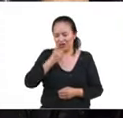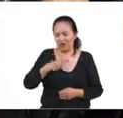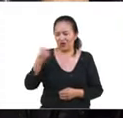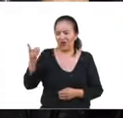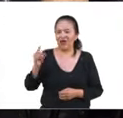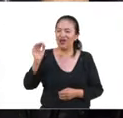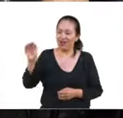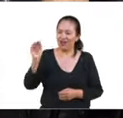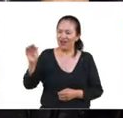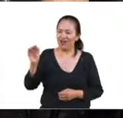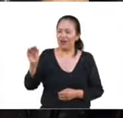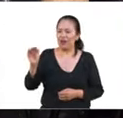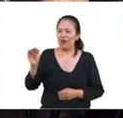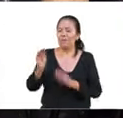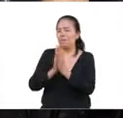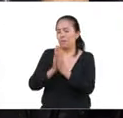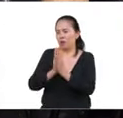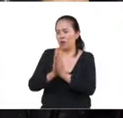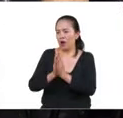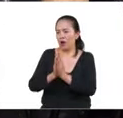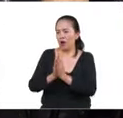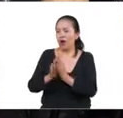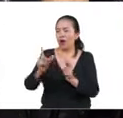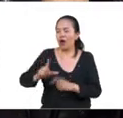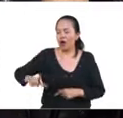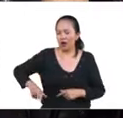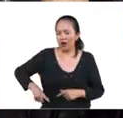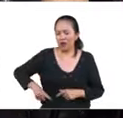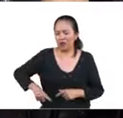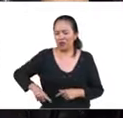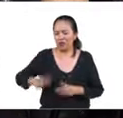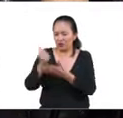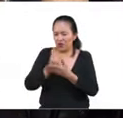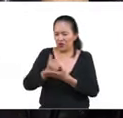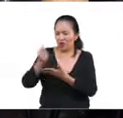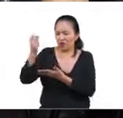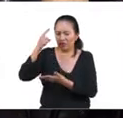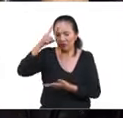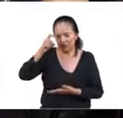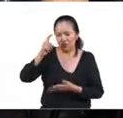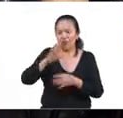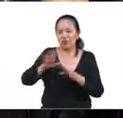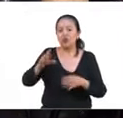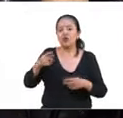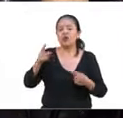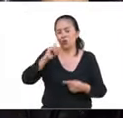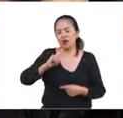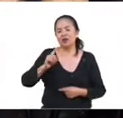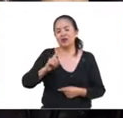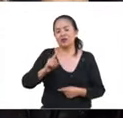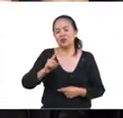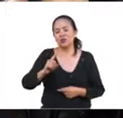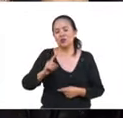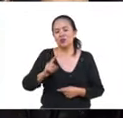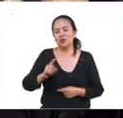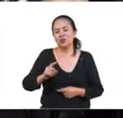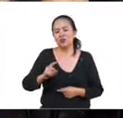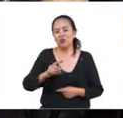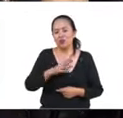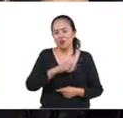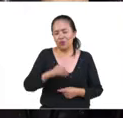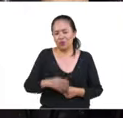una pensión, pues ella está en una situación económica difícil, en tanto que sus hijas pues murieron en una instalación de